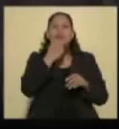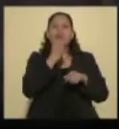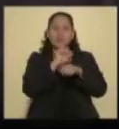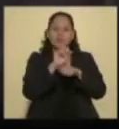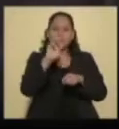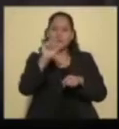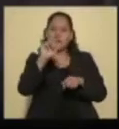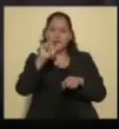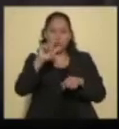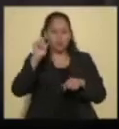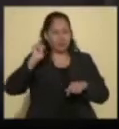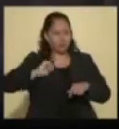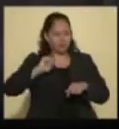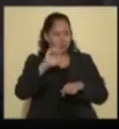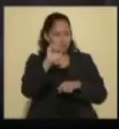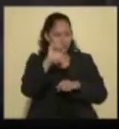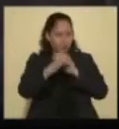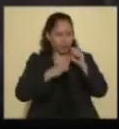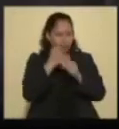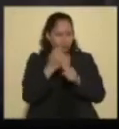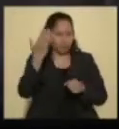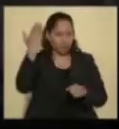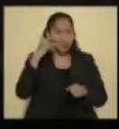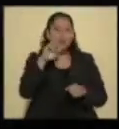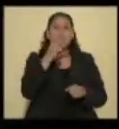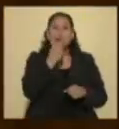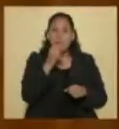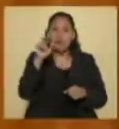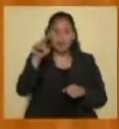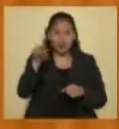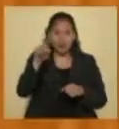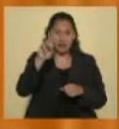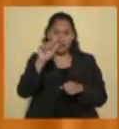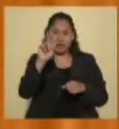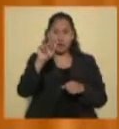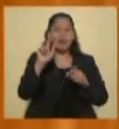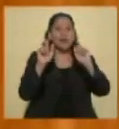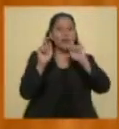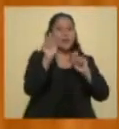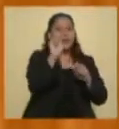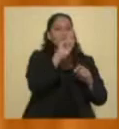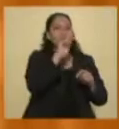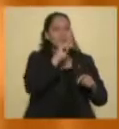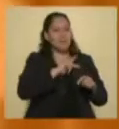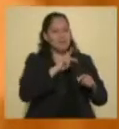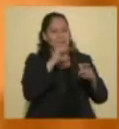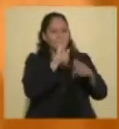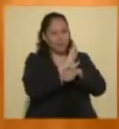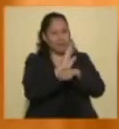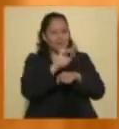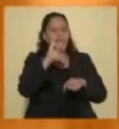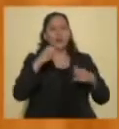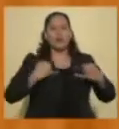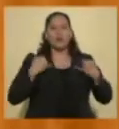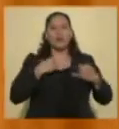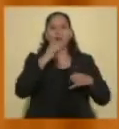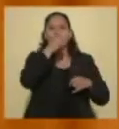de la época de los 60s. Sí, bueno. Raúl Farel, por cierto, le hizo de novio de mi mamá en El Joven Juárez,